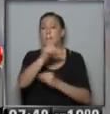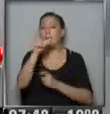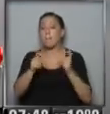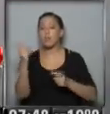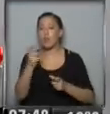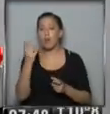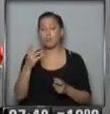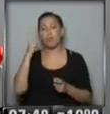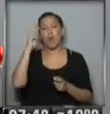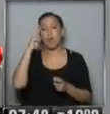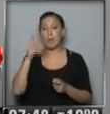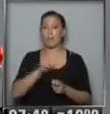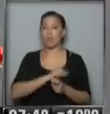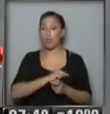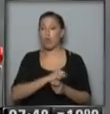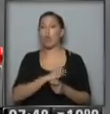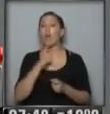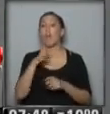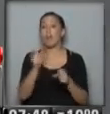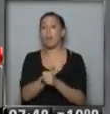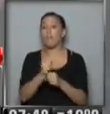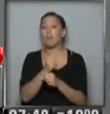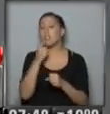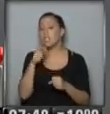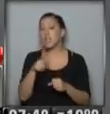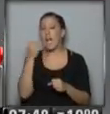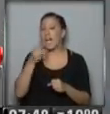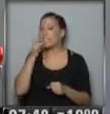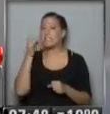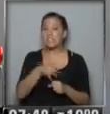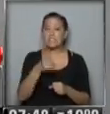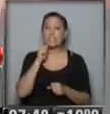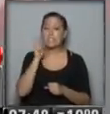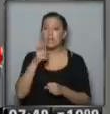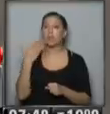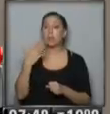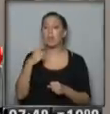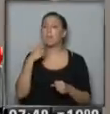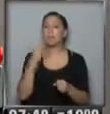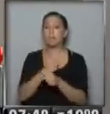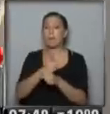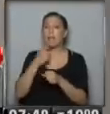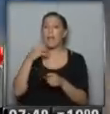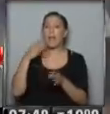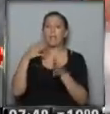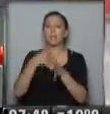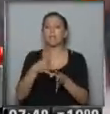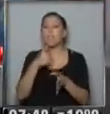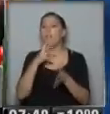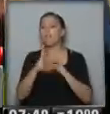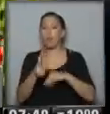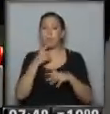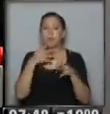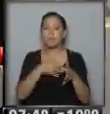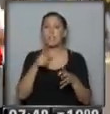víctimas de confirmarse que se trata efectivamente de un acto terrorista podría ser el primer ataque mortal de este tipo